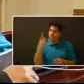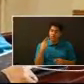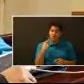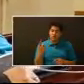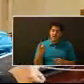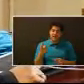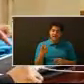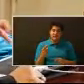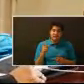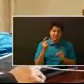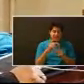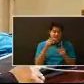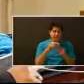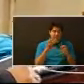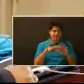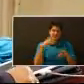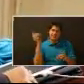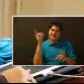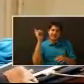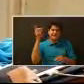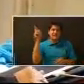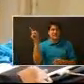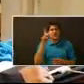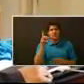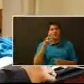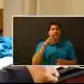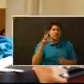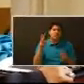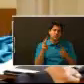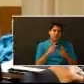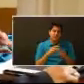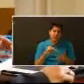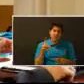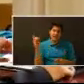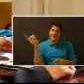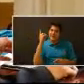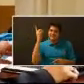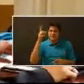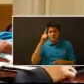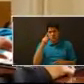conocido David. ¿En dónde conocieron que era un hombre valiente y un hombre vigoroso?